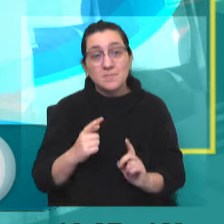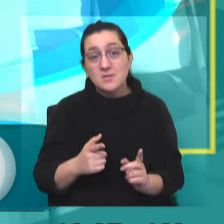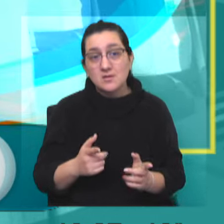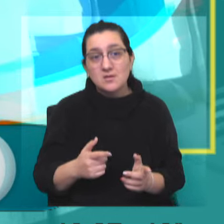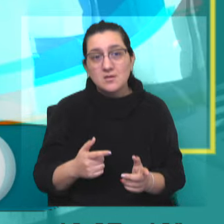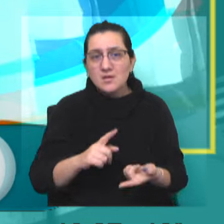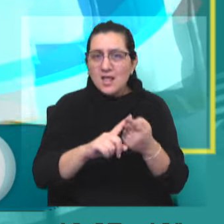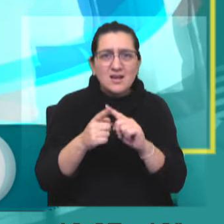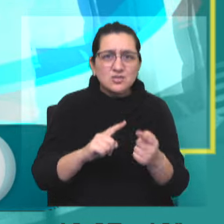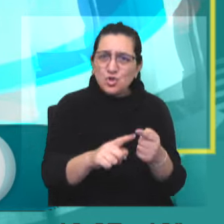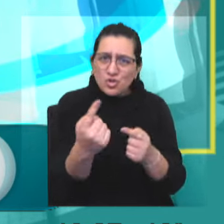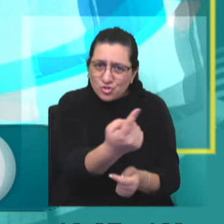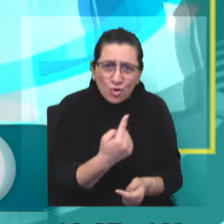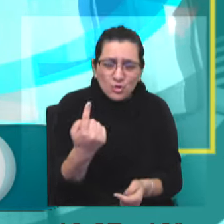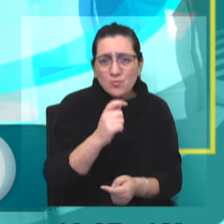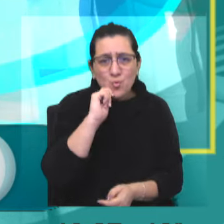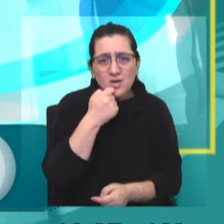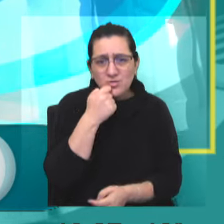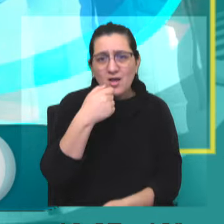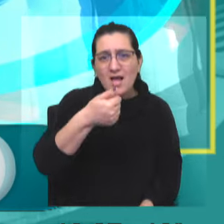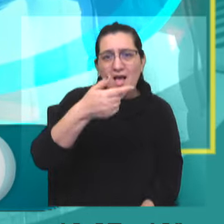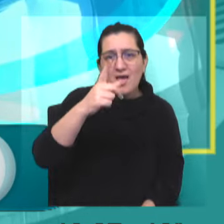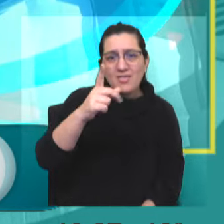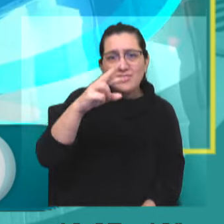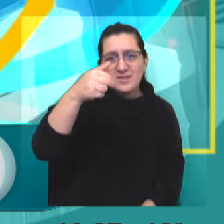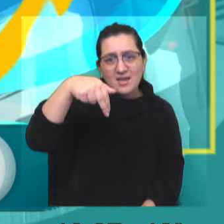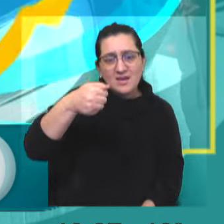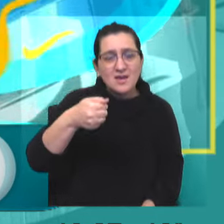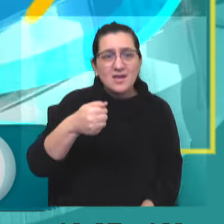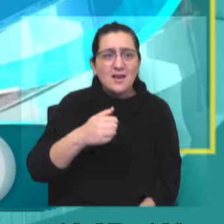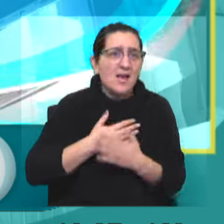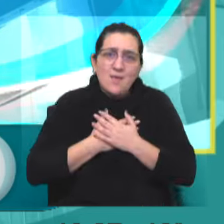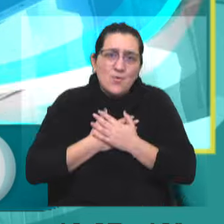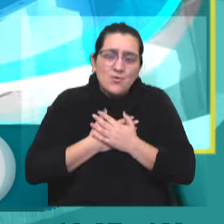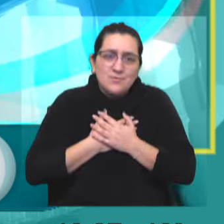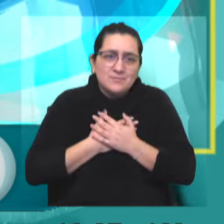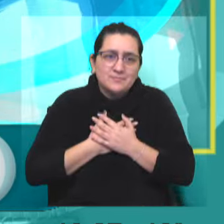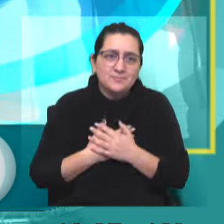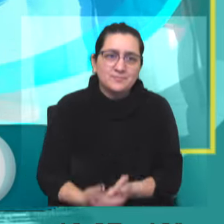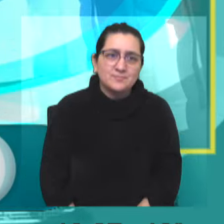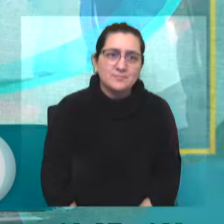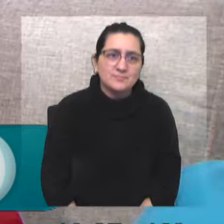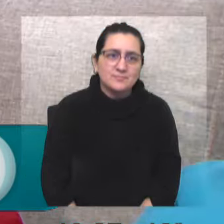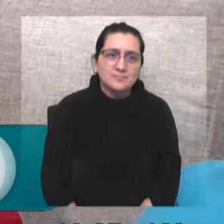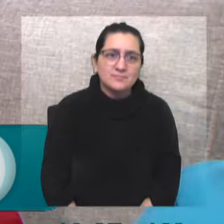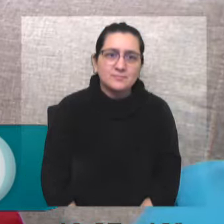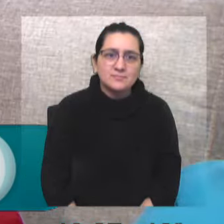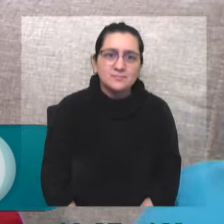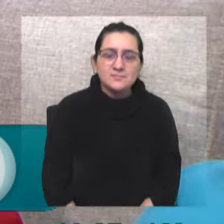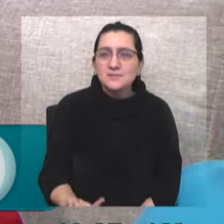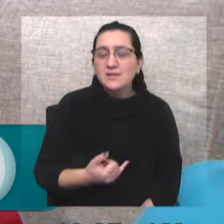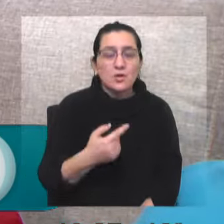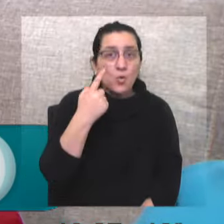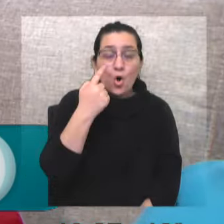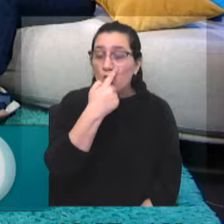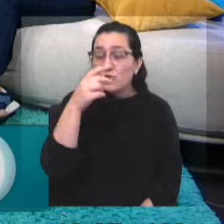que nos llevamos increíble? Adriana da Silva... No, la amo con una intensidad imponente. Siempre digo que tiene ojos de luz. Sí.